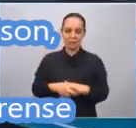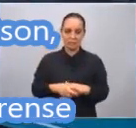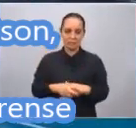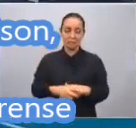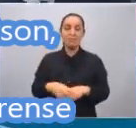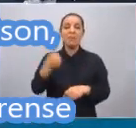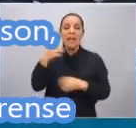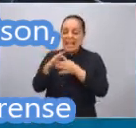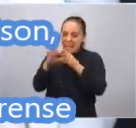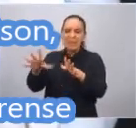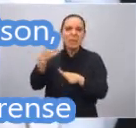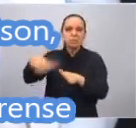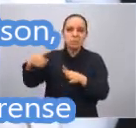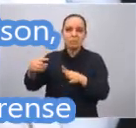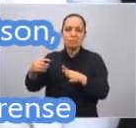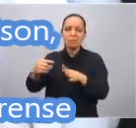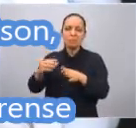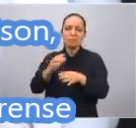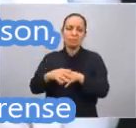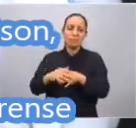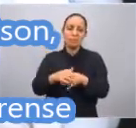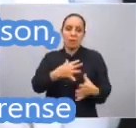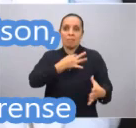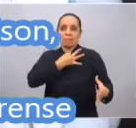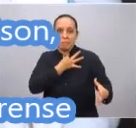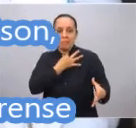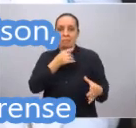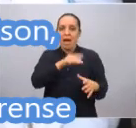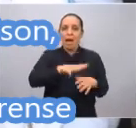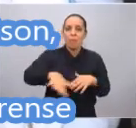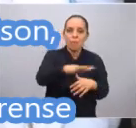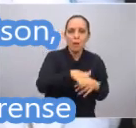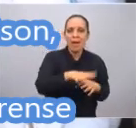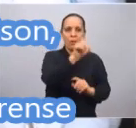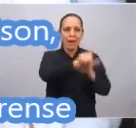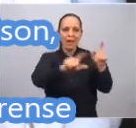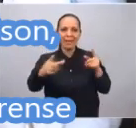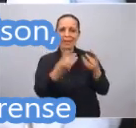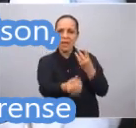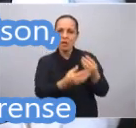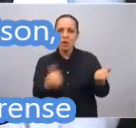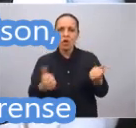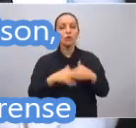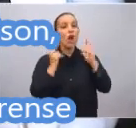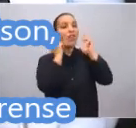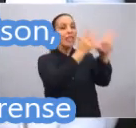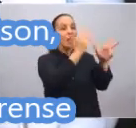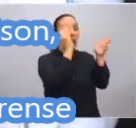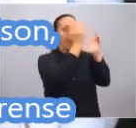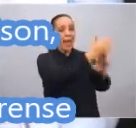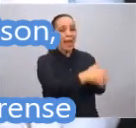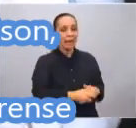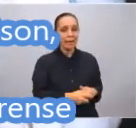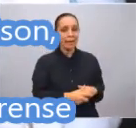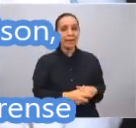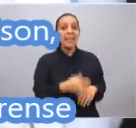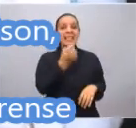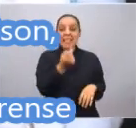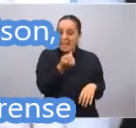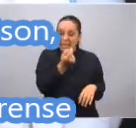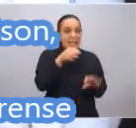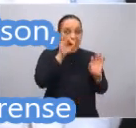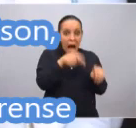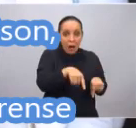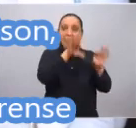libertad de explotar al consumidor, al pueblo y al que compra. Le digo a Milei que si recién ahora